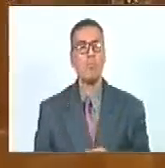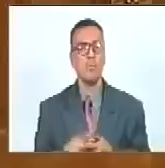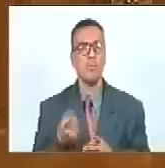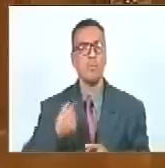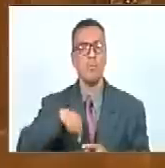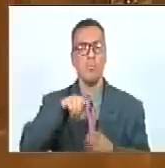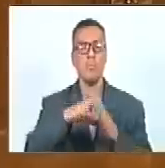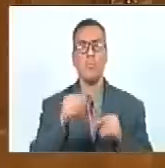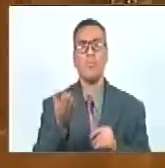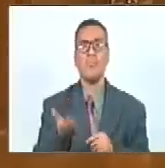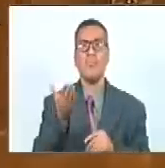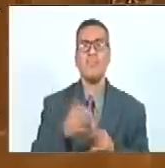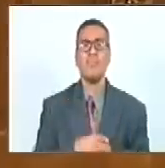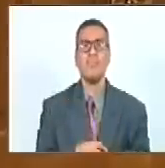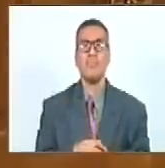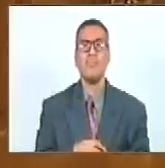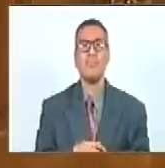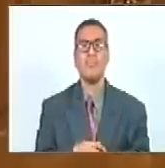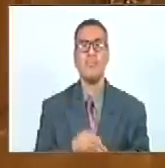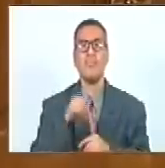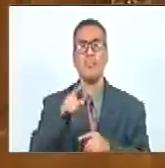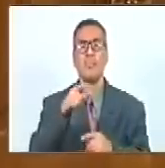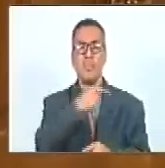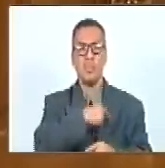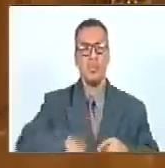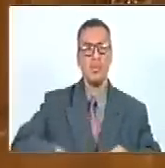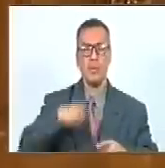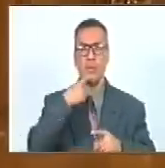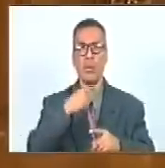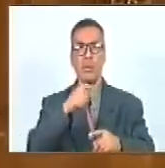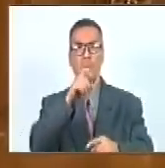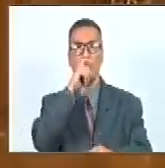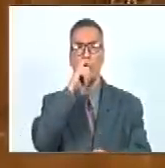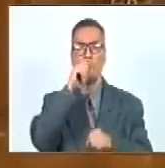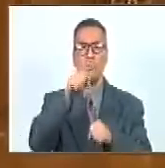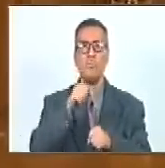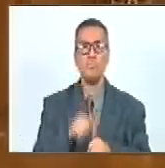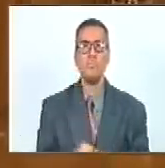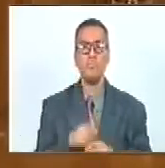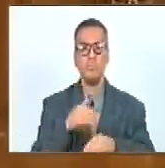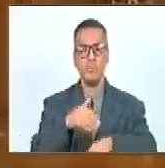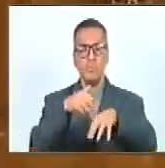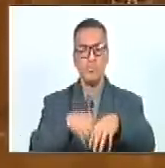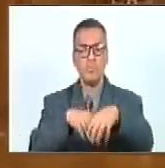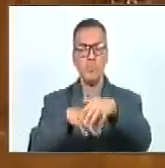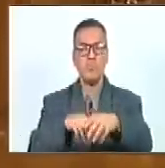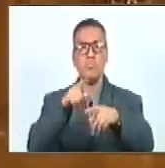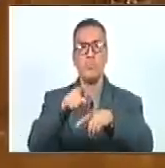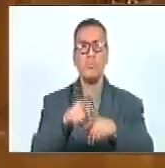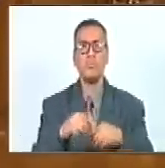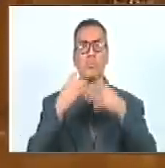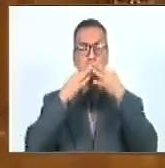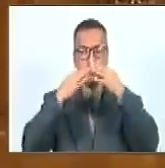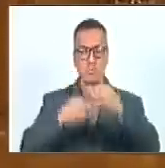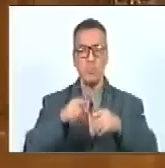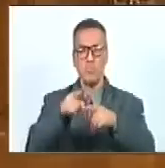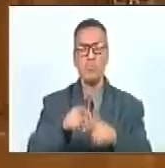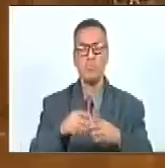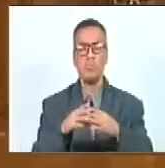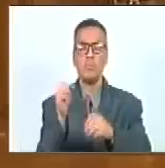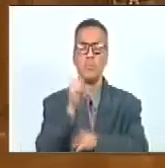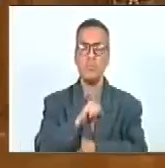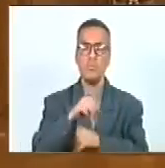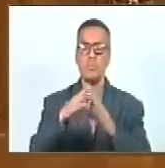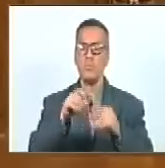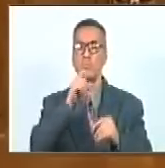lo fundamental. Con el presidente Maduro marchamos venciendo dificultades